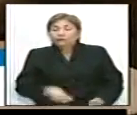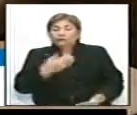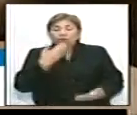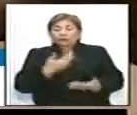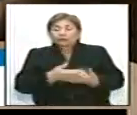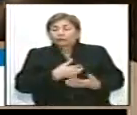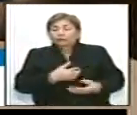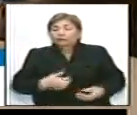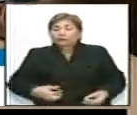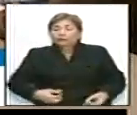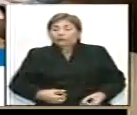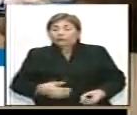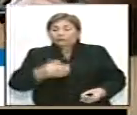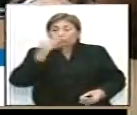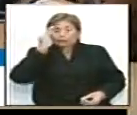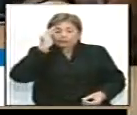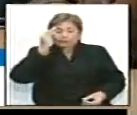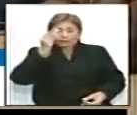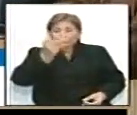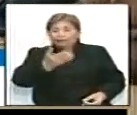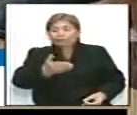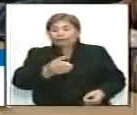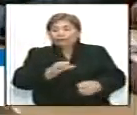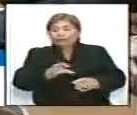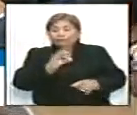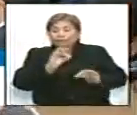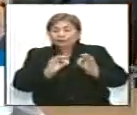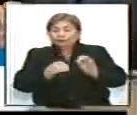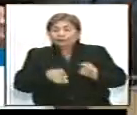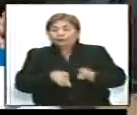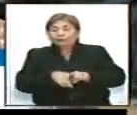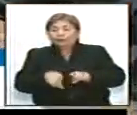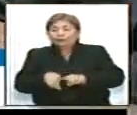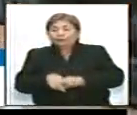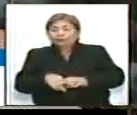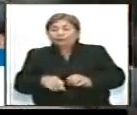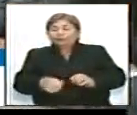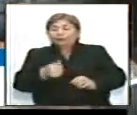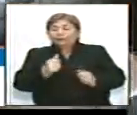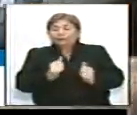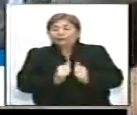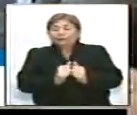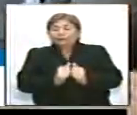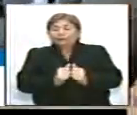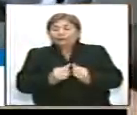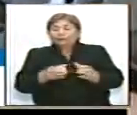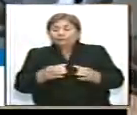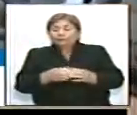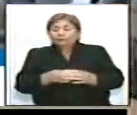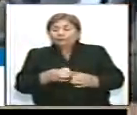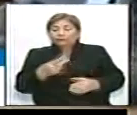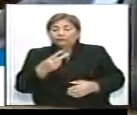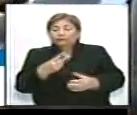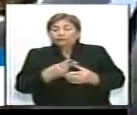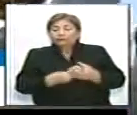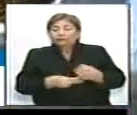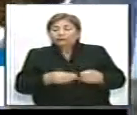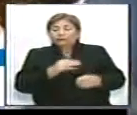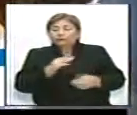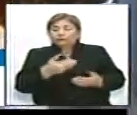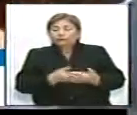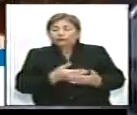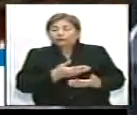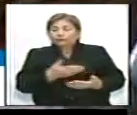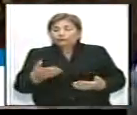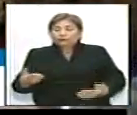presidente. Saludarlo por su elección y también a la mesa directiva que le acompaña, a las dos colegas congresistas y a todos los